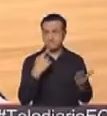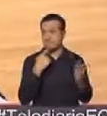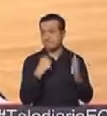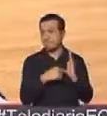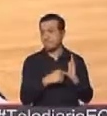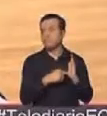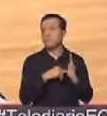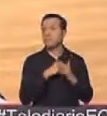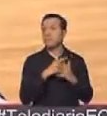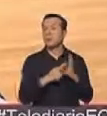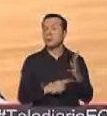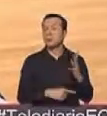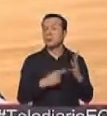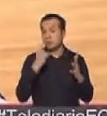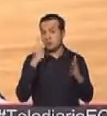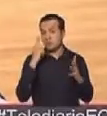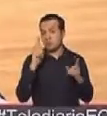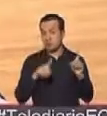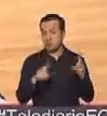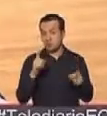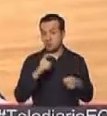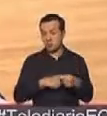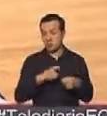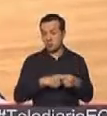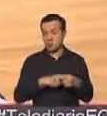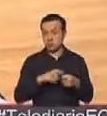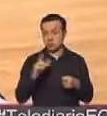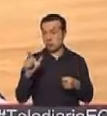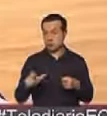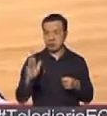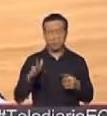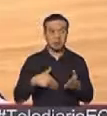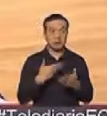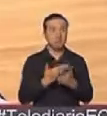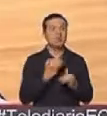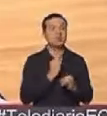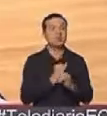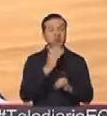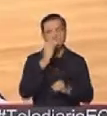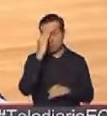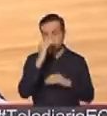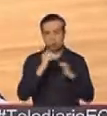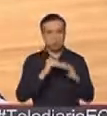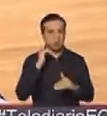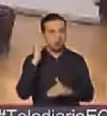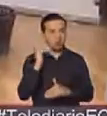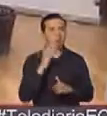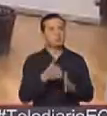que exista un remanente de cupos, el bachiller deberá acercarse a las instituciones de educación superior del